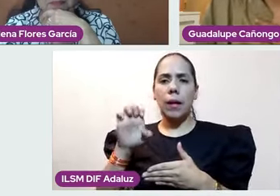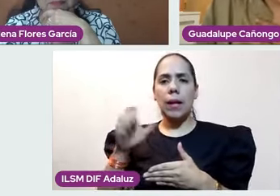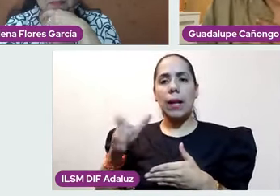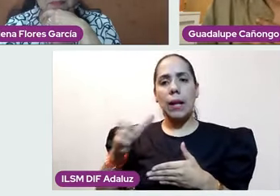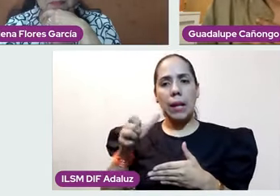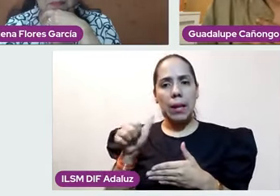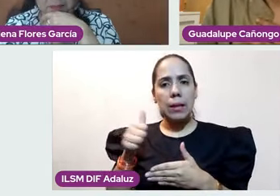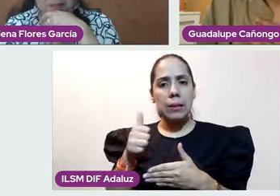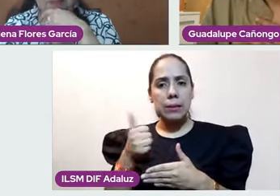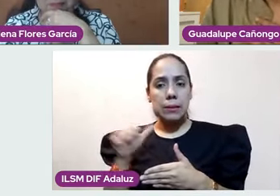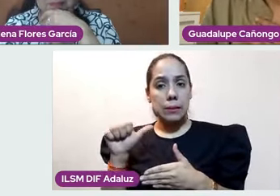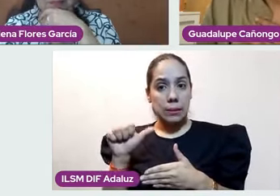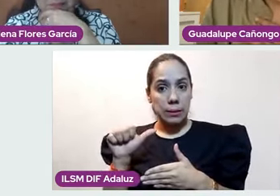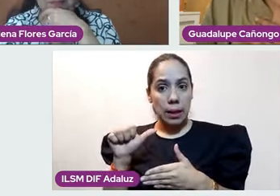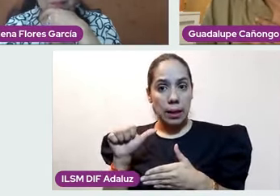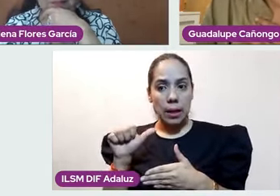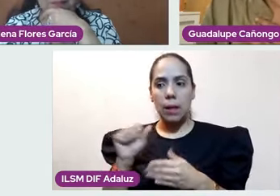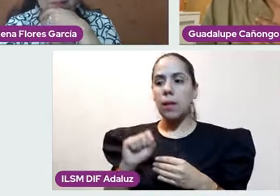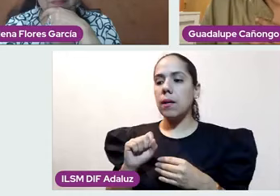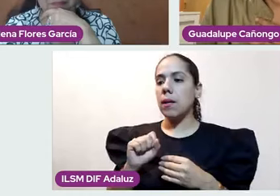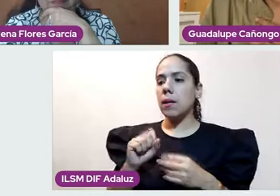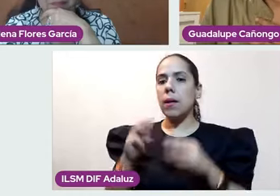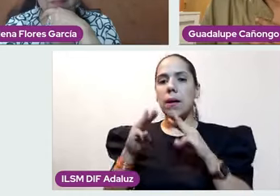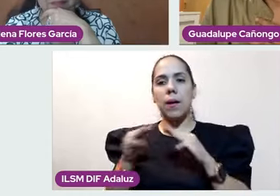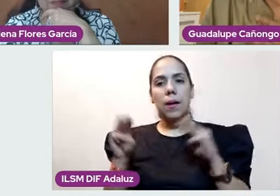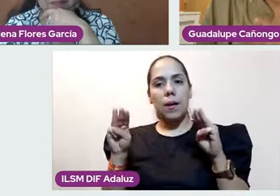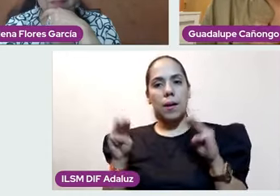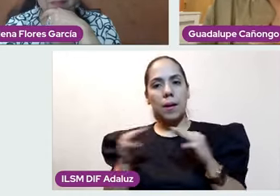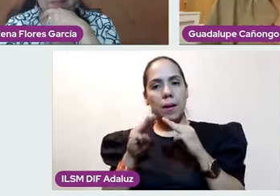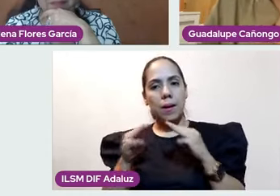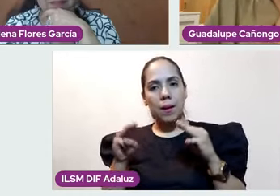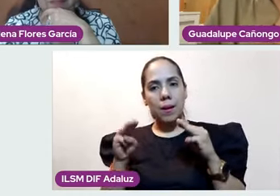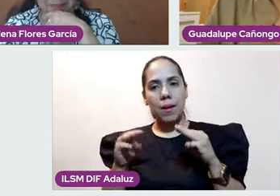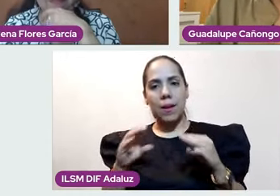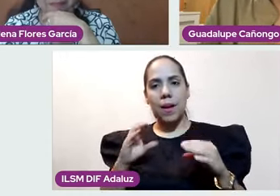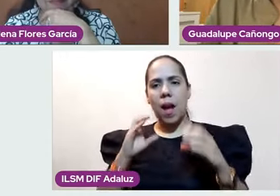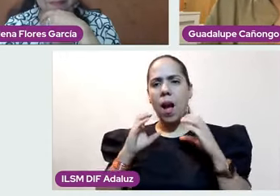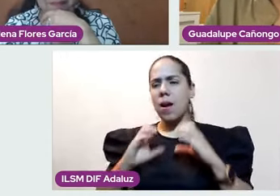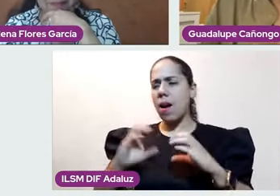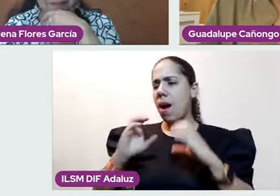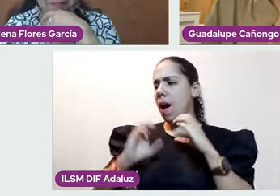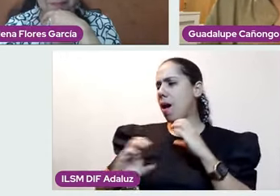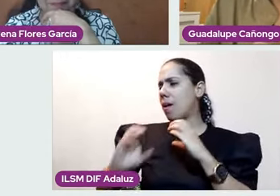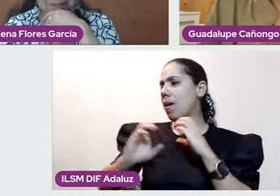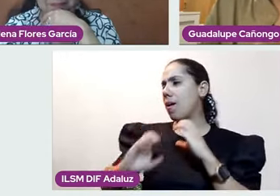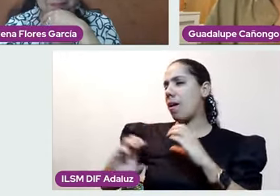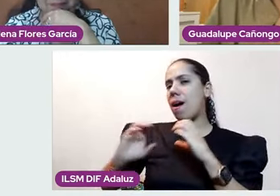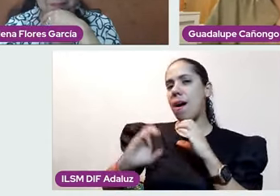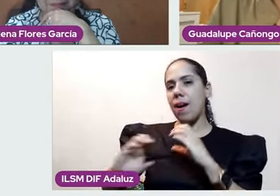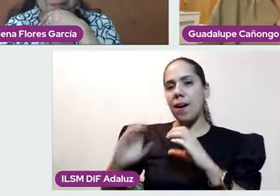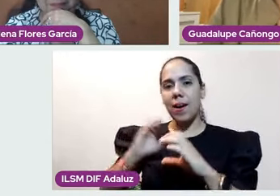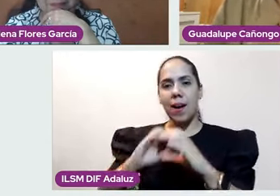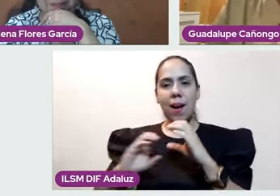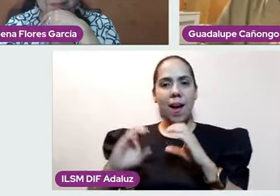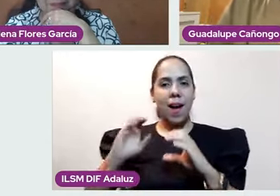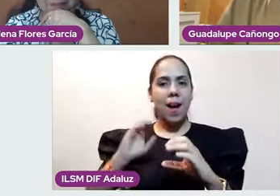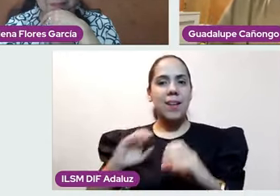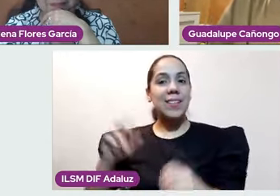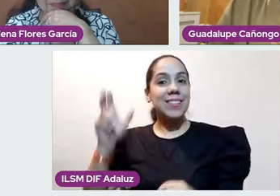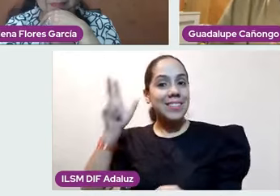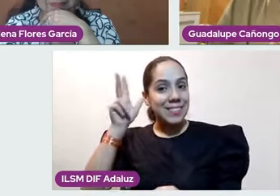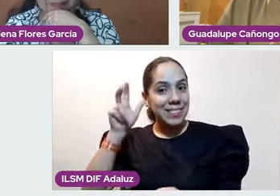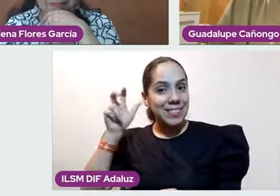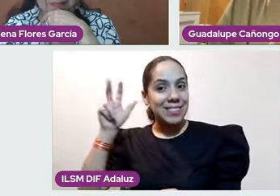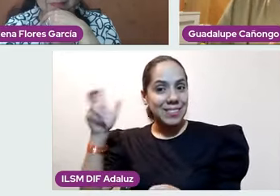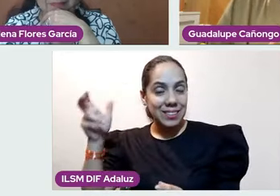Y lo que genera es que la gente nos empoderamos. En la medida en la que tenemos cierto control